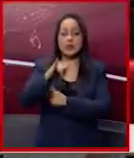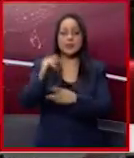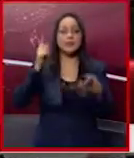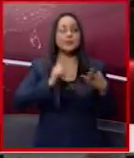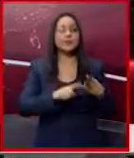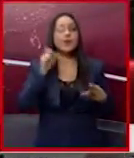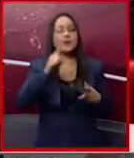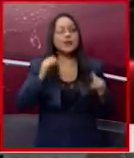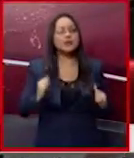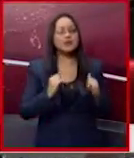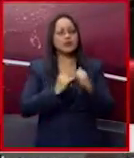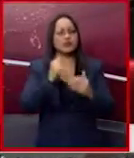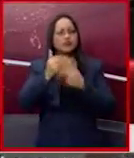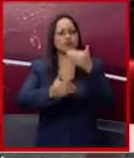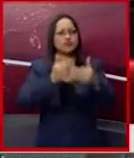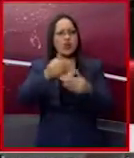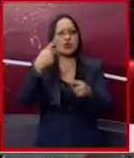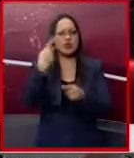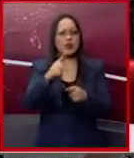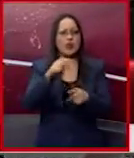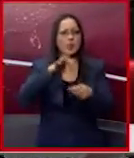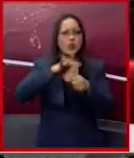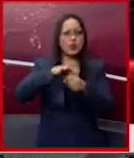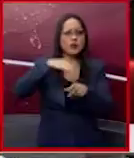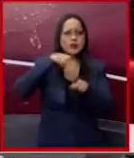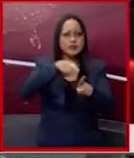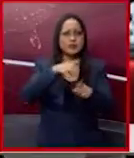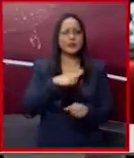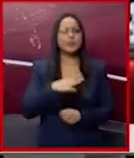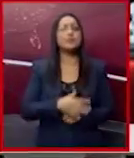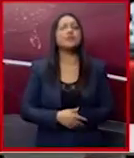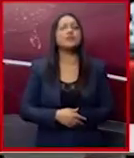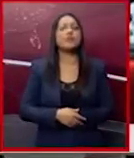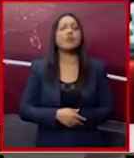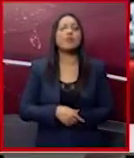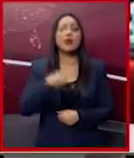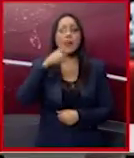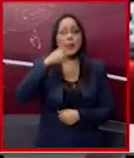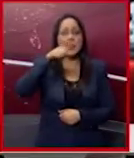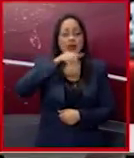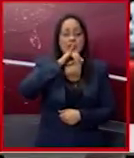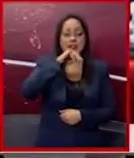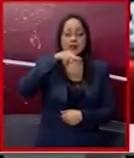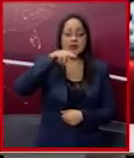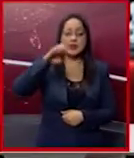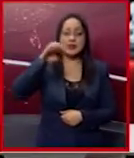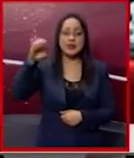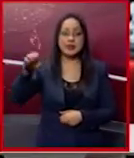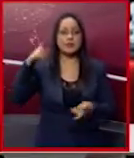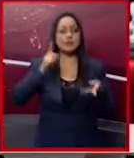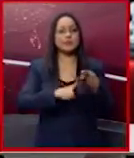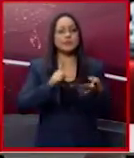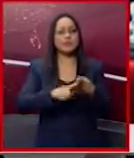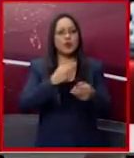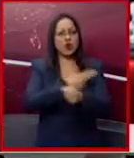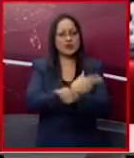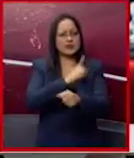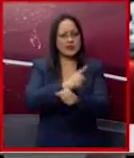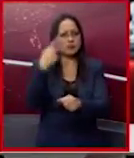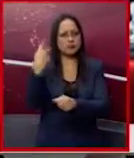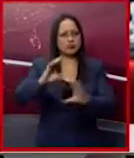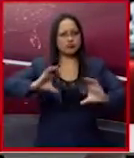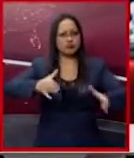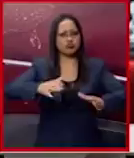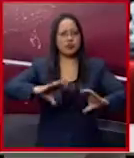de instituciones y procedimientos electorales, del Instituto Nacional para la Evaluación de la Educación, de Transparencia y la Ley Orgánica del Congreso